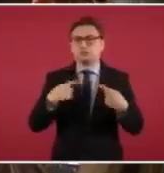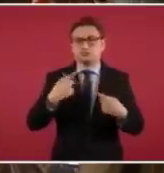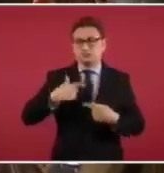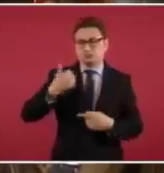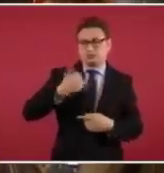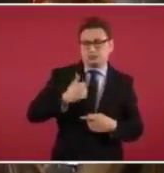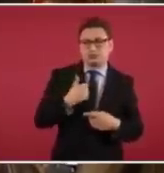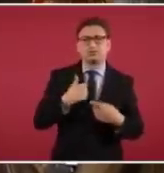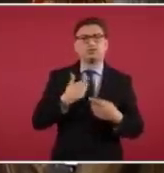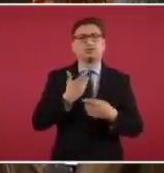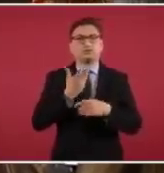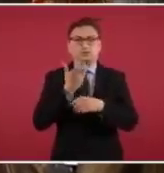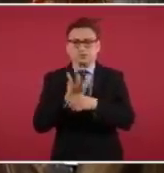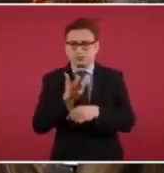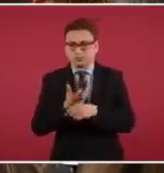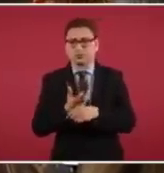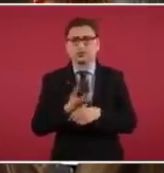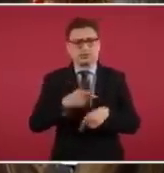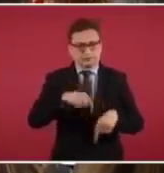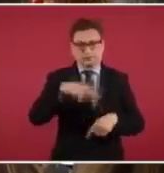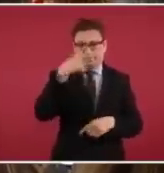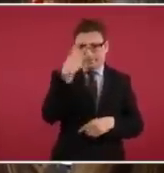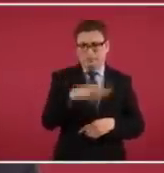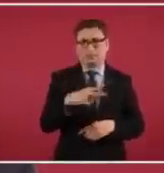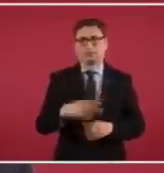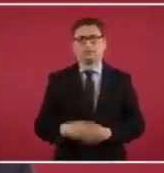Unidos y de México,